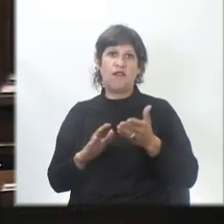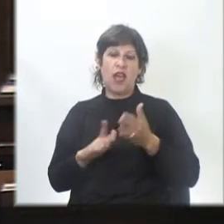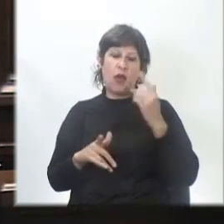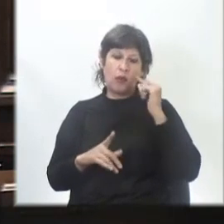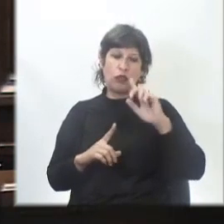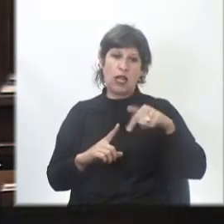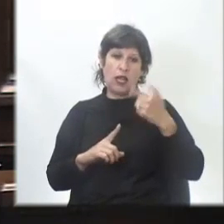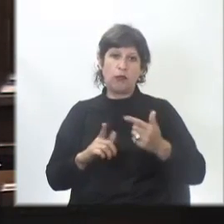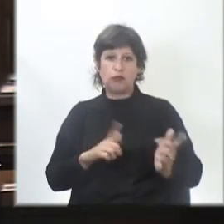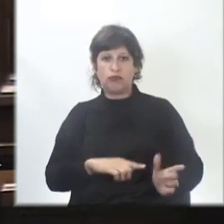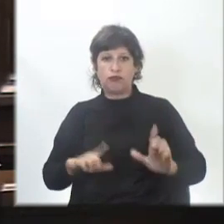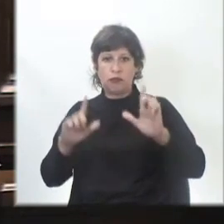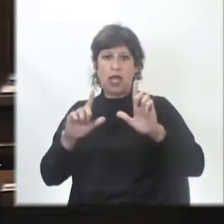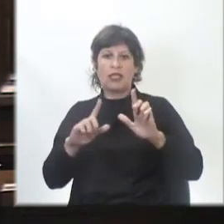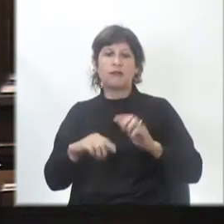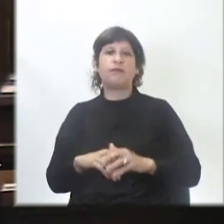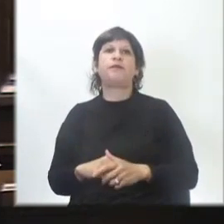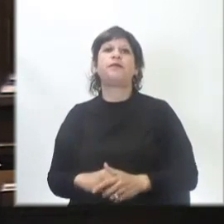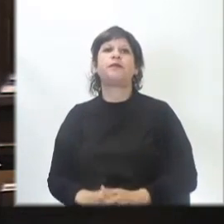siguiente imagen.